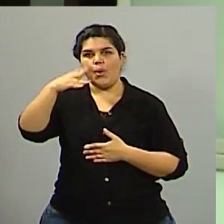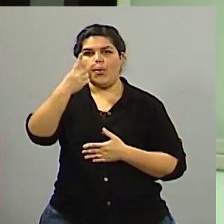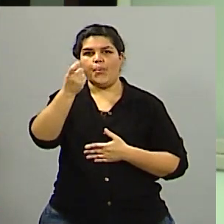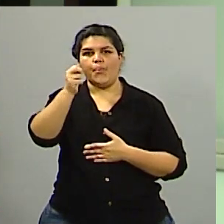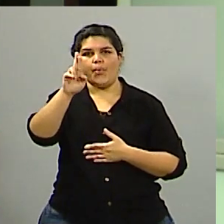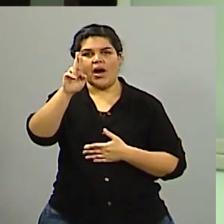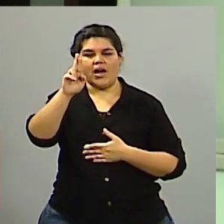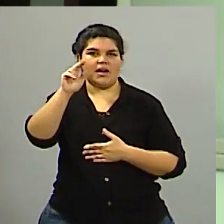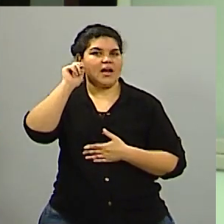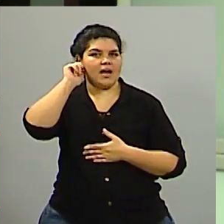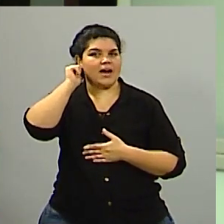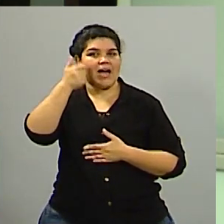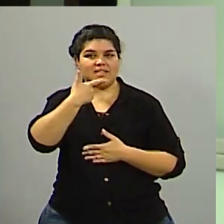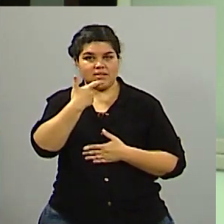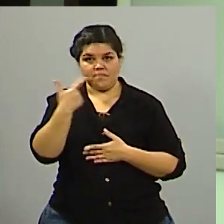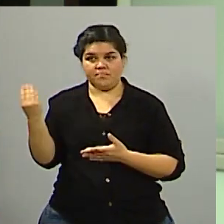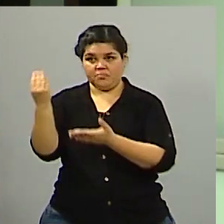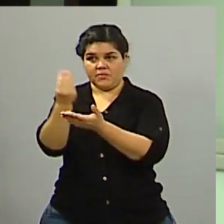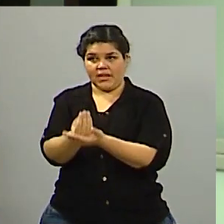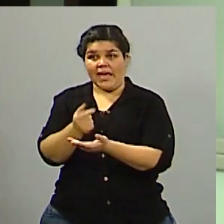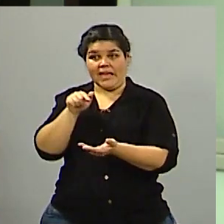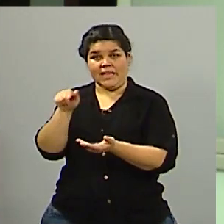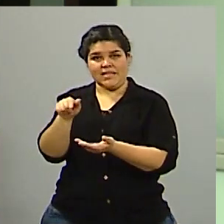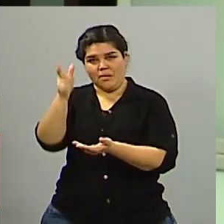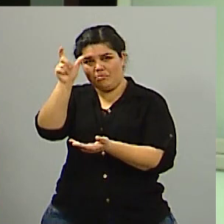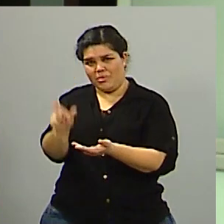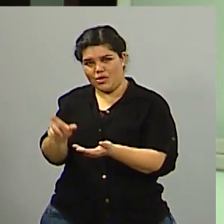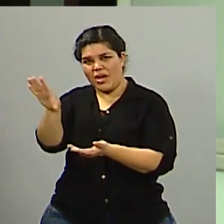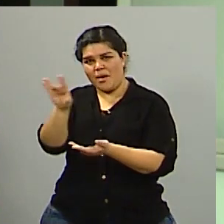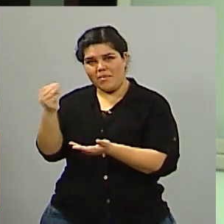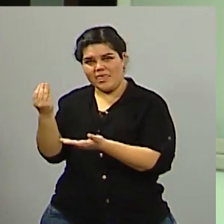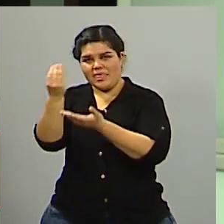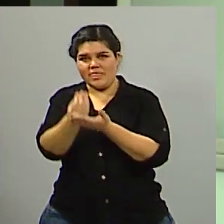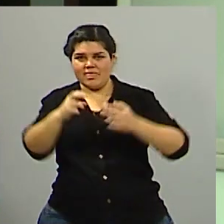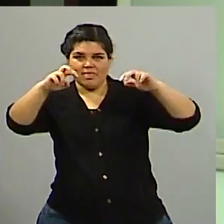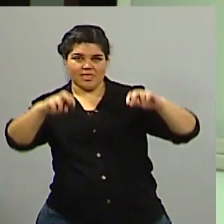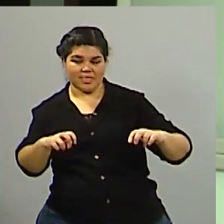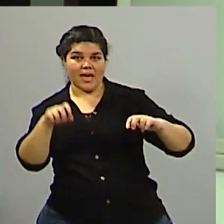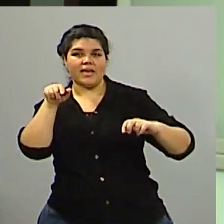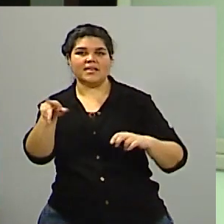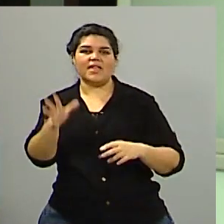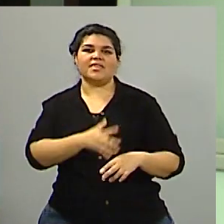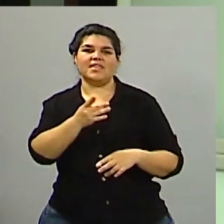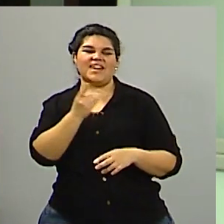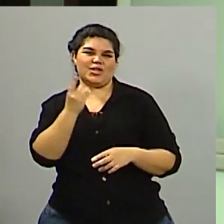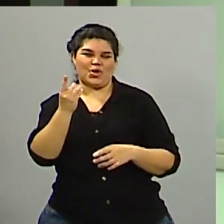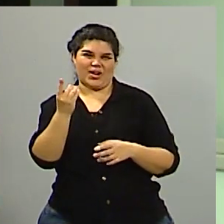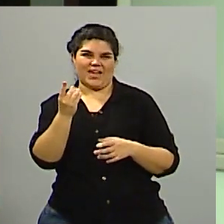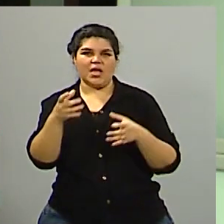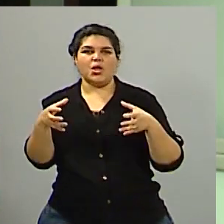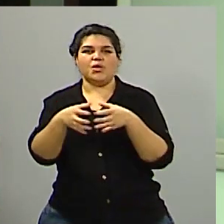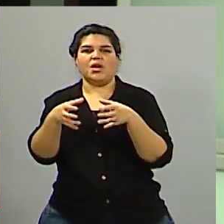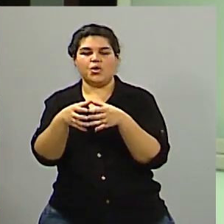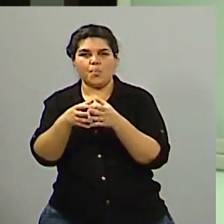le podemos consultar y nos parece que es muy interesante. Es a quien tenemos de invitada porque es directora del Centro de Estudios de Vejeces y